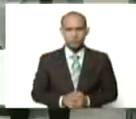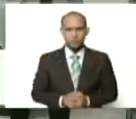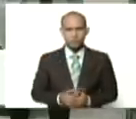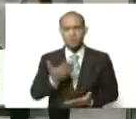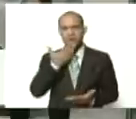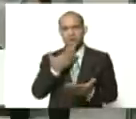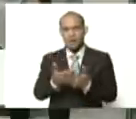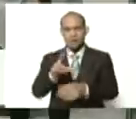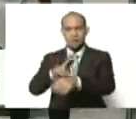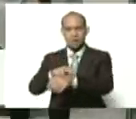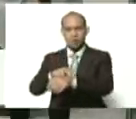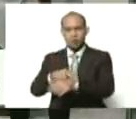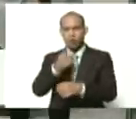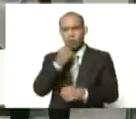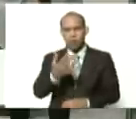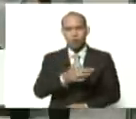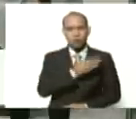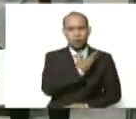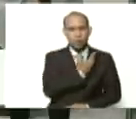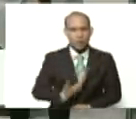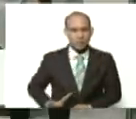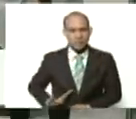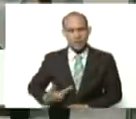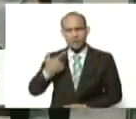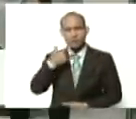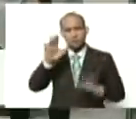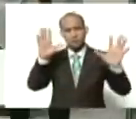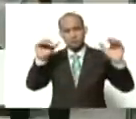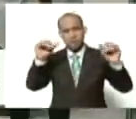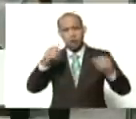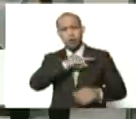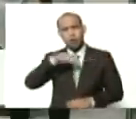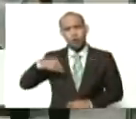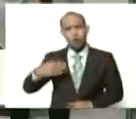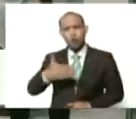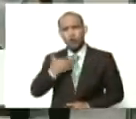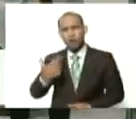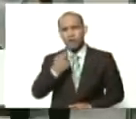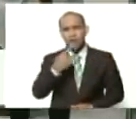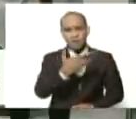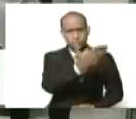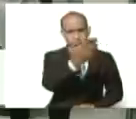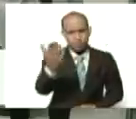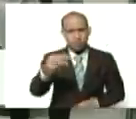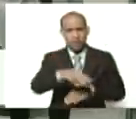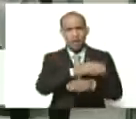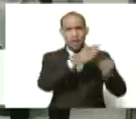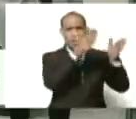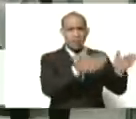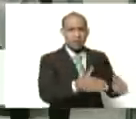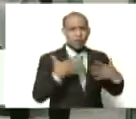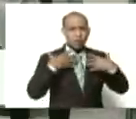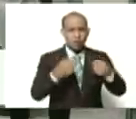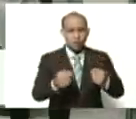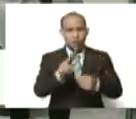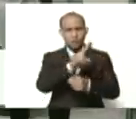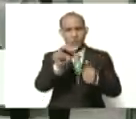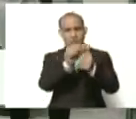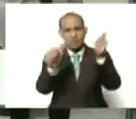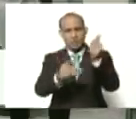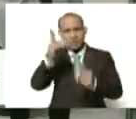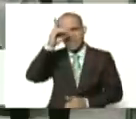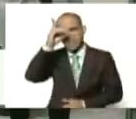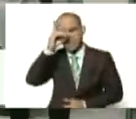Gracias, doctor. Y bueno, presidente, para despedir, nosotros queremos decirle a usted, al ministro Carlos Alvarado, a la vicepresidenta